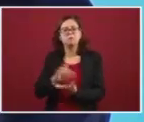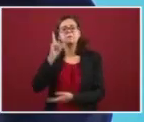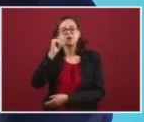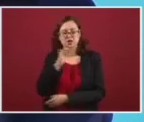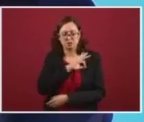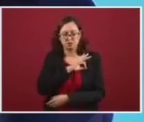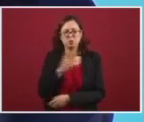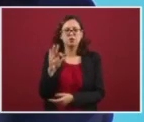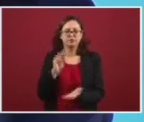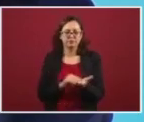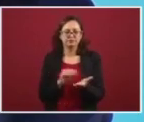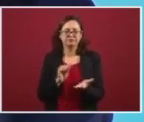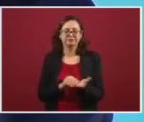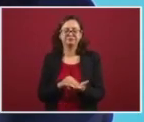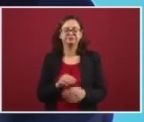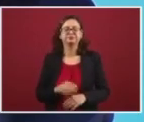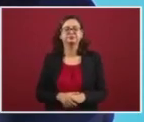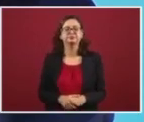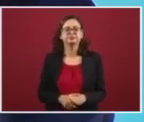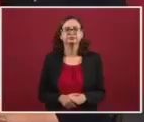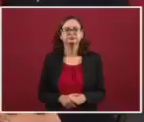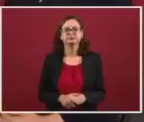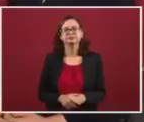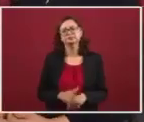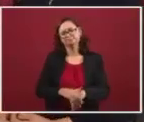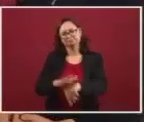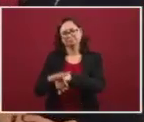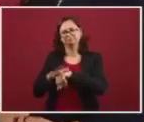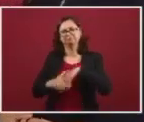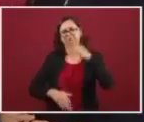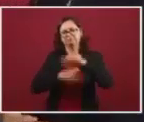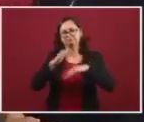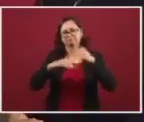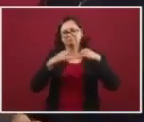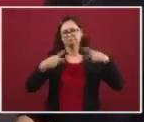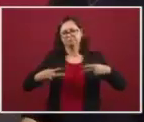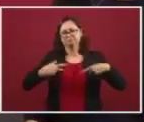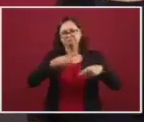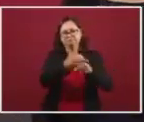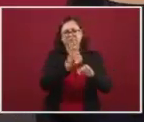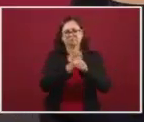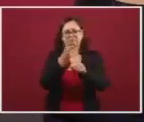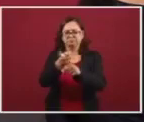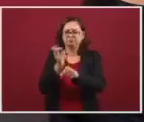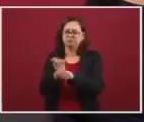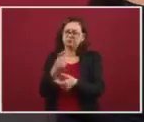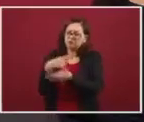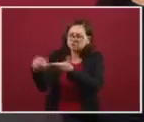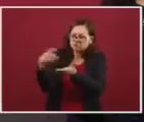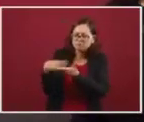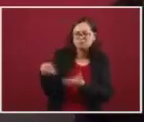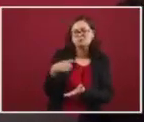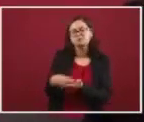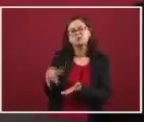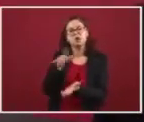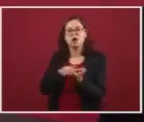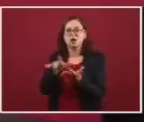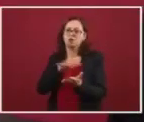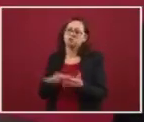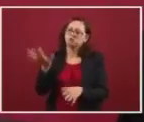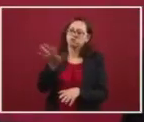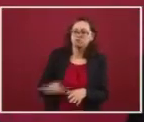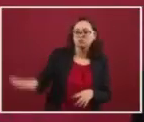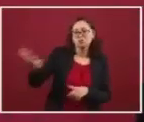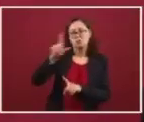mañana, y que solicitamos el apoyo de la ciudadanía para apoyar una causa social y un fin